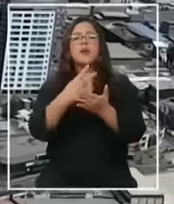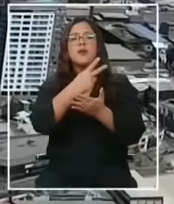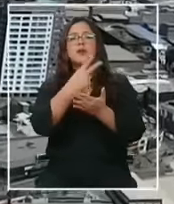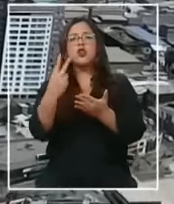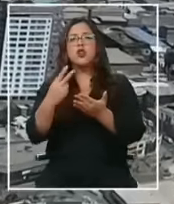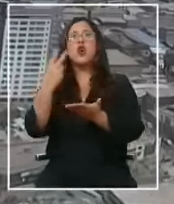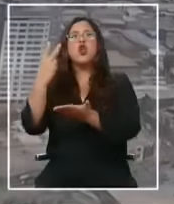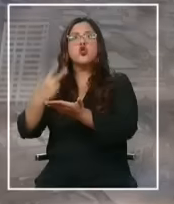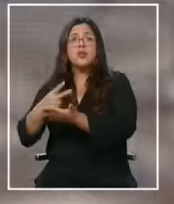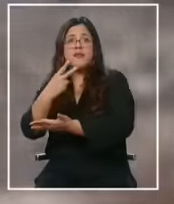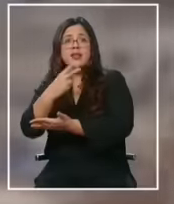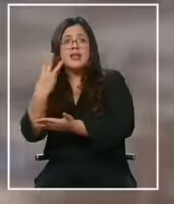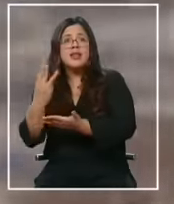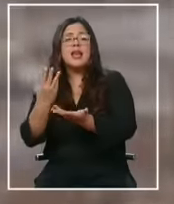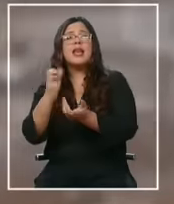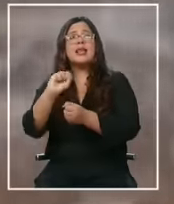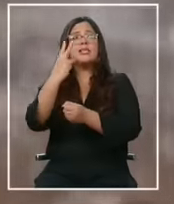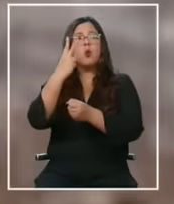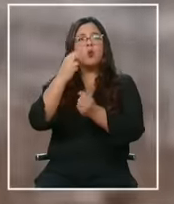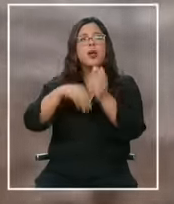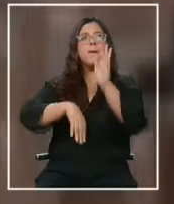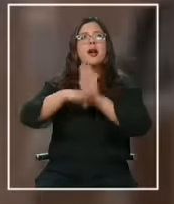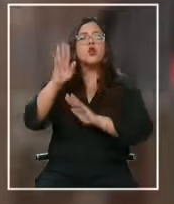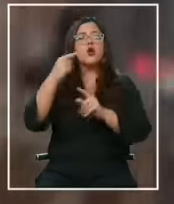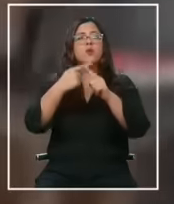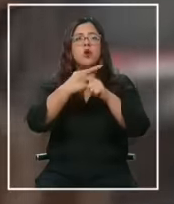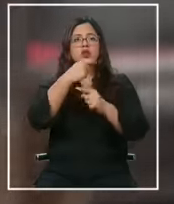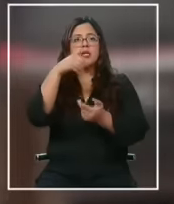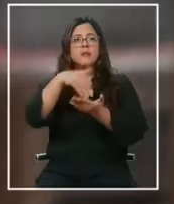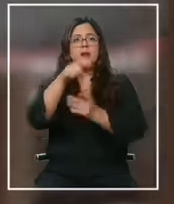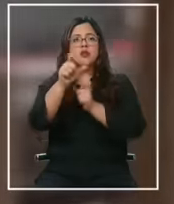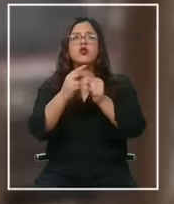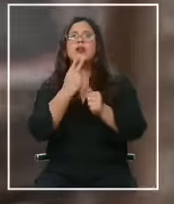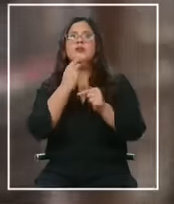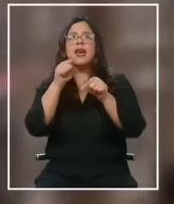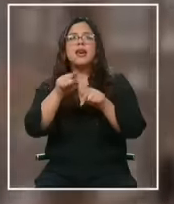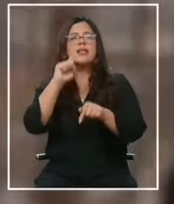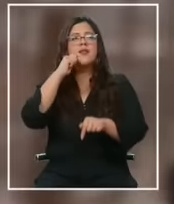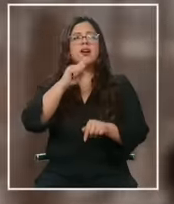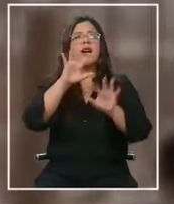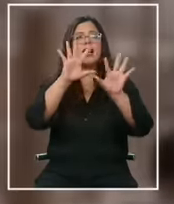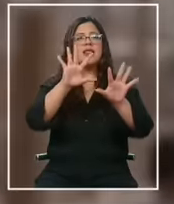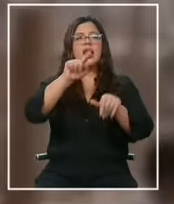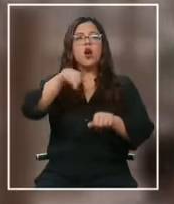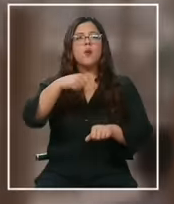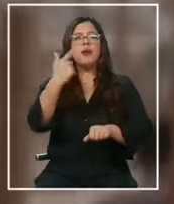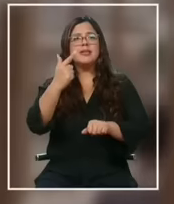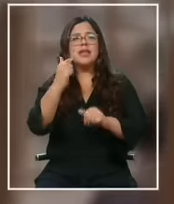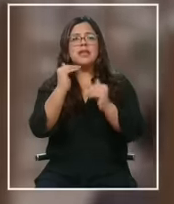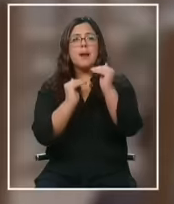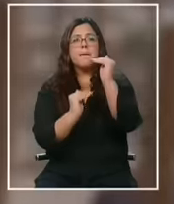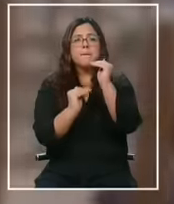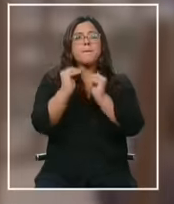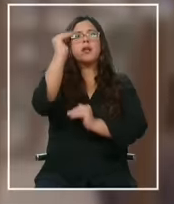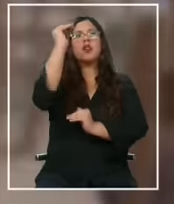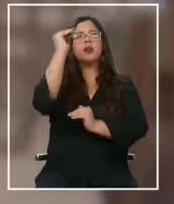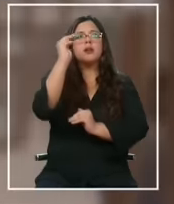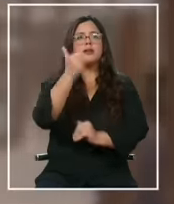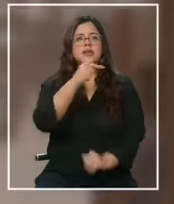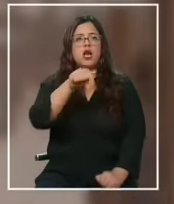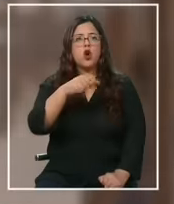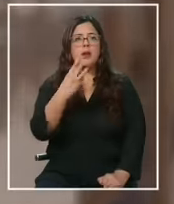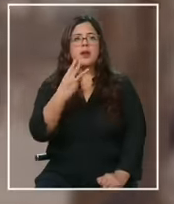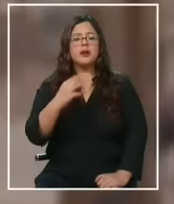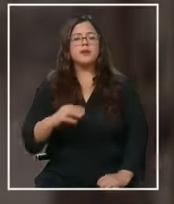2023 se mantiene como la segunda más alta por 100.000 habitantes, con 10,7 por encima del promedio nacional de